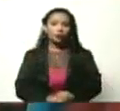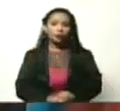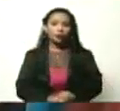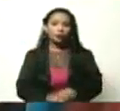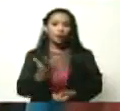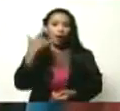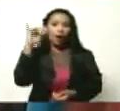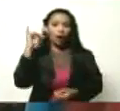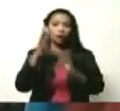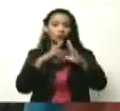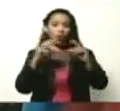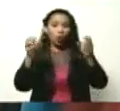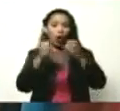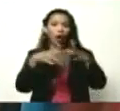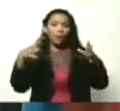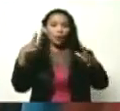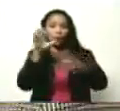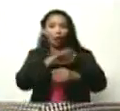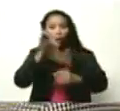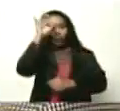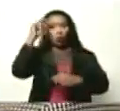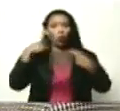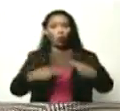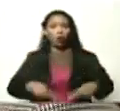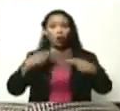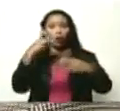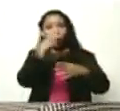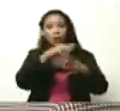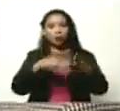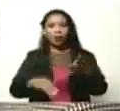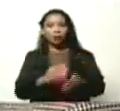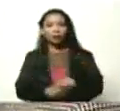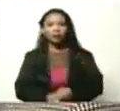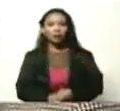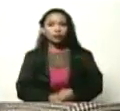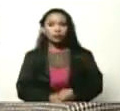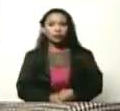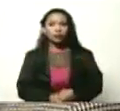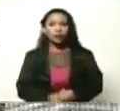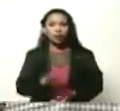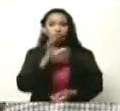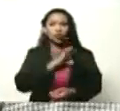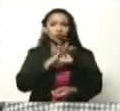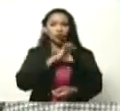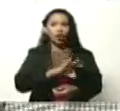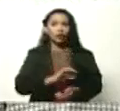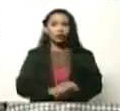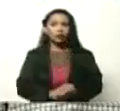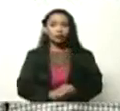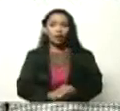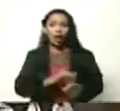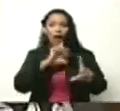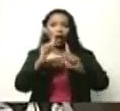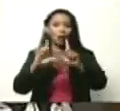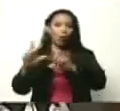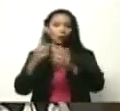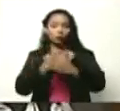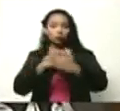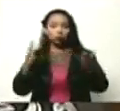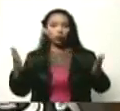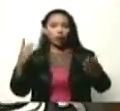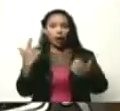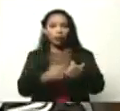abarca todos los campos del espíritu humano y de la materialidad de la sociedad. Es el lenguaje de la solidaridad,